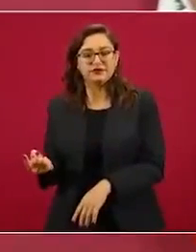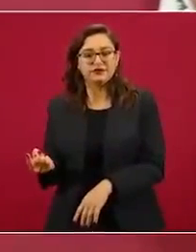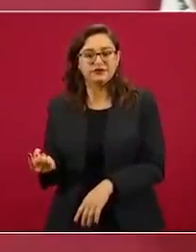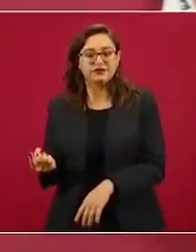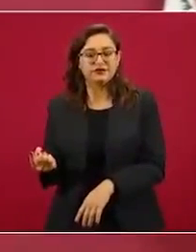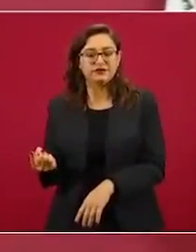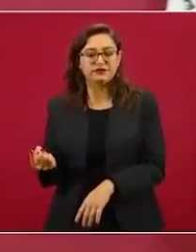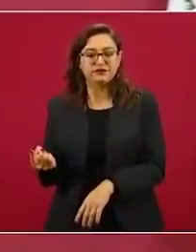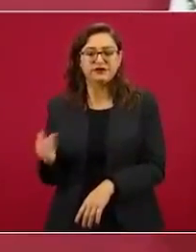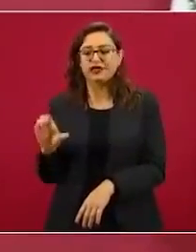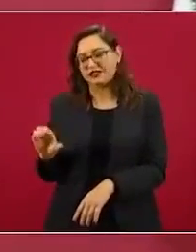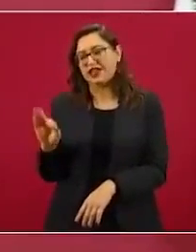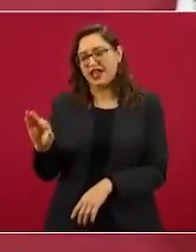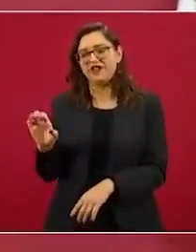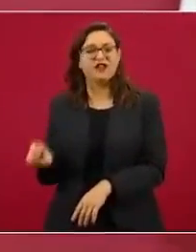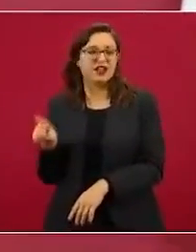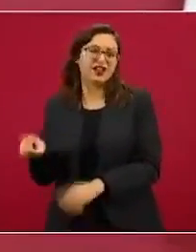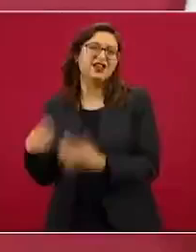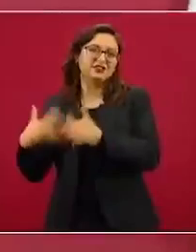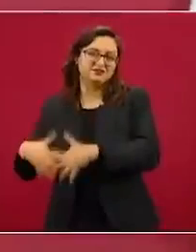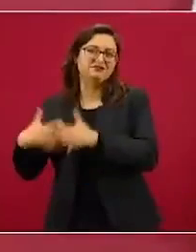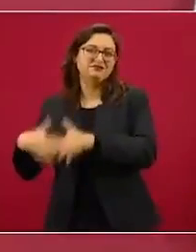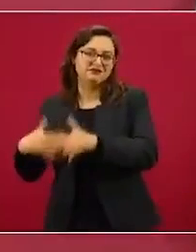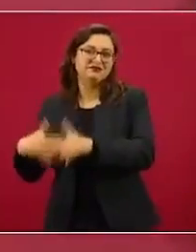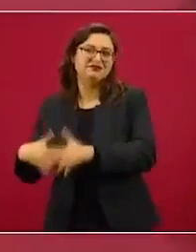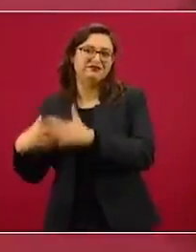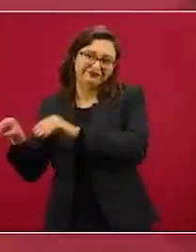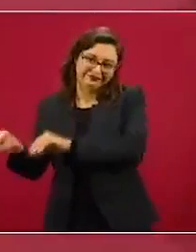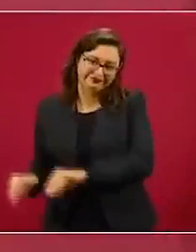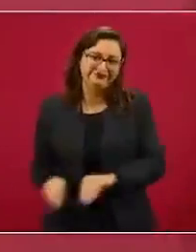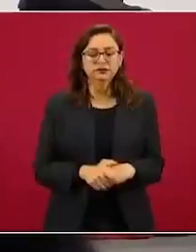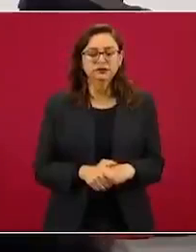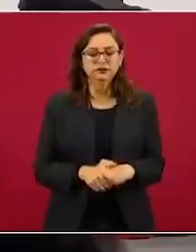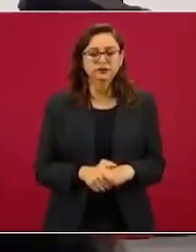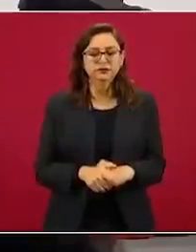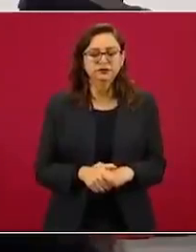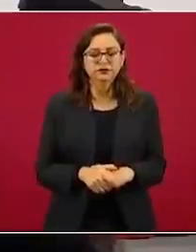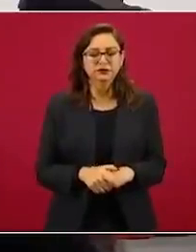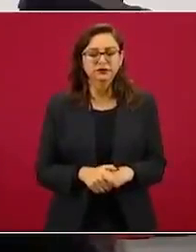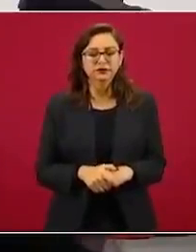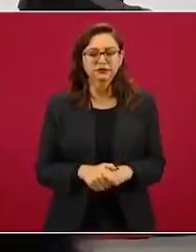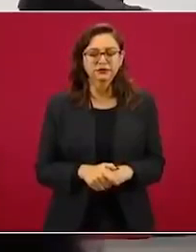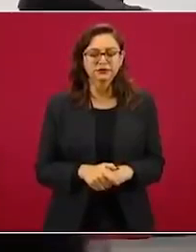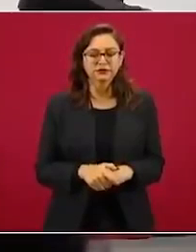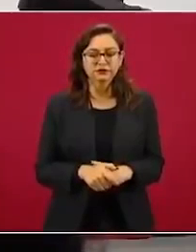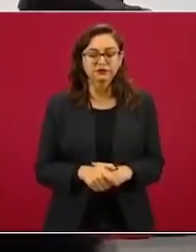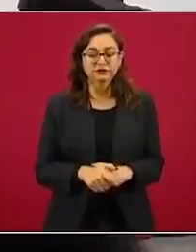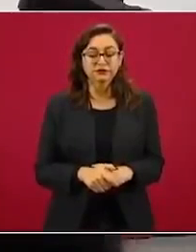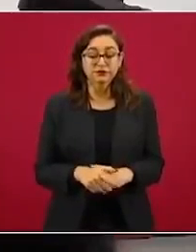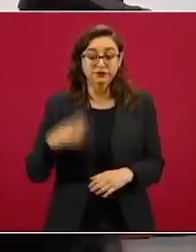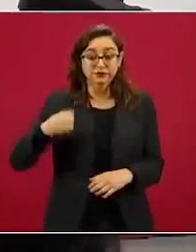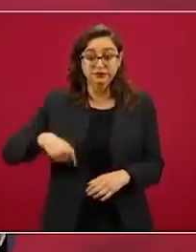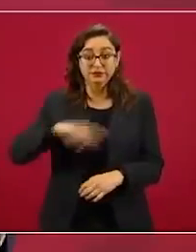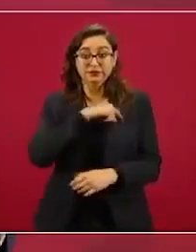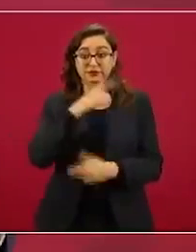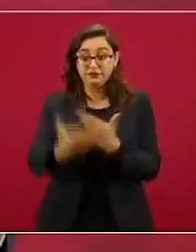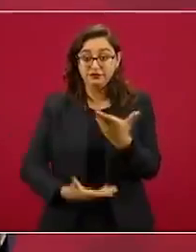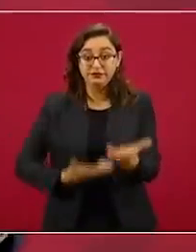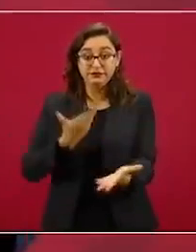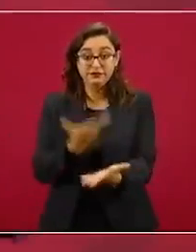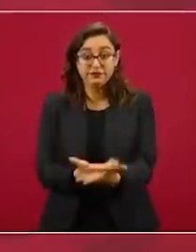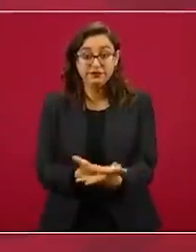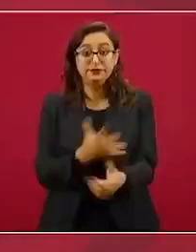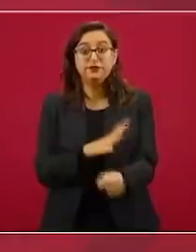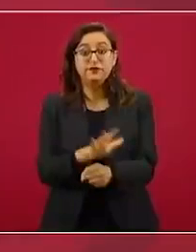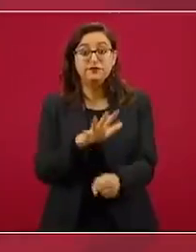a operar a las plantas de la Comisión Federal de Electricidad. Lo que planteamos nosotros